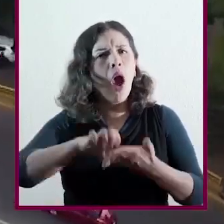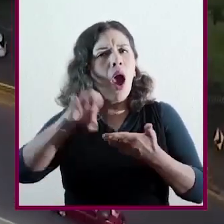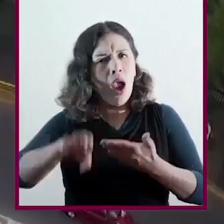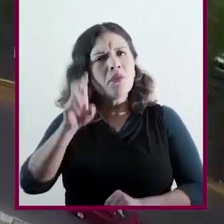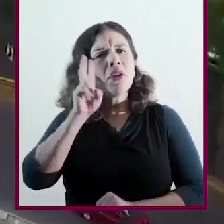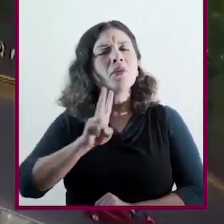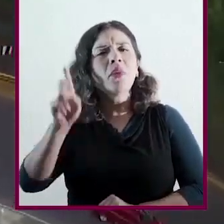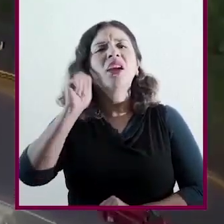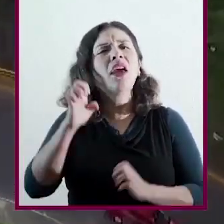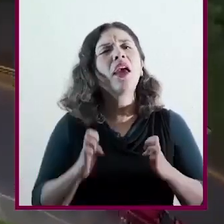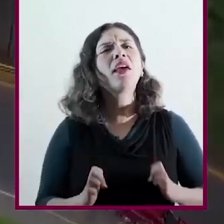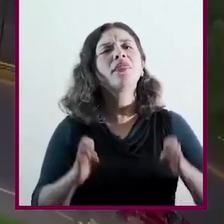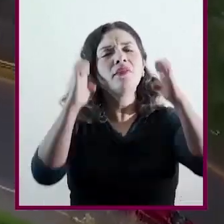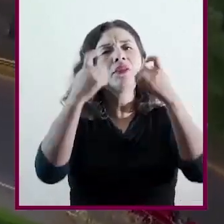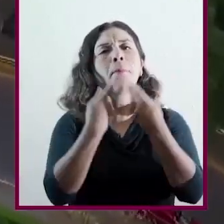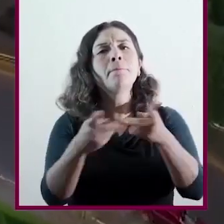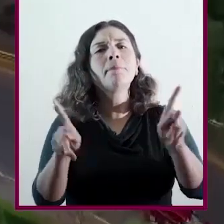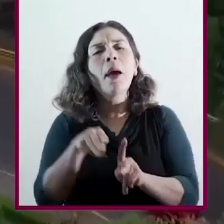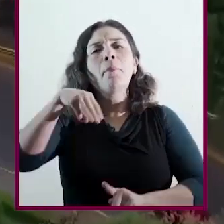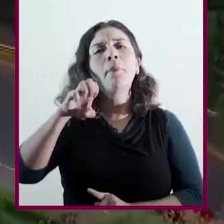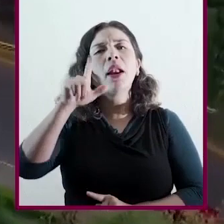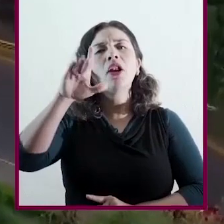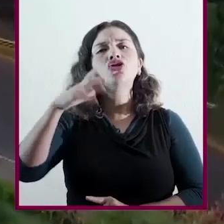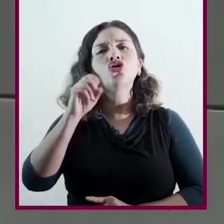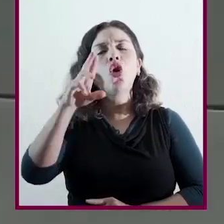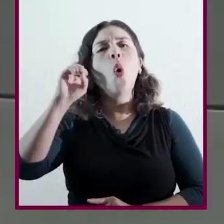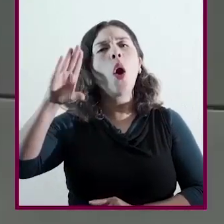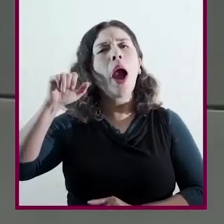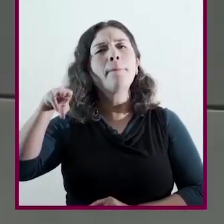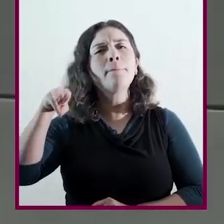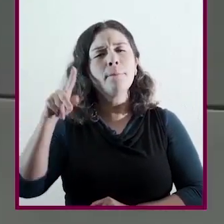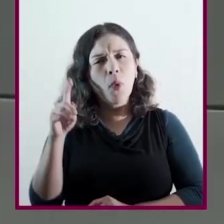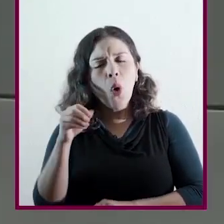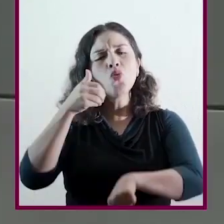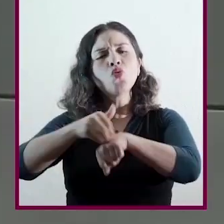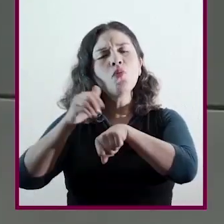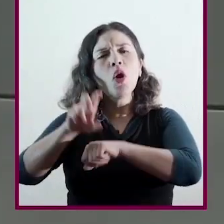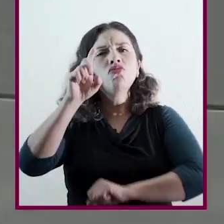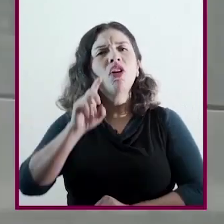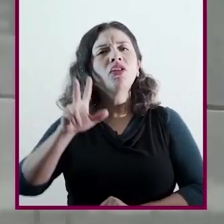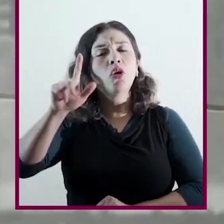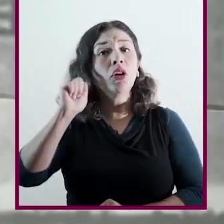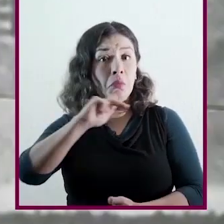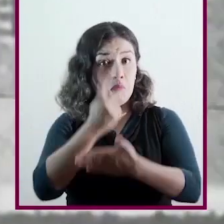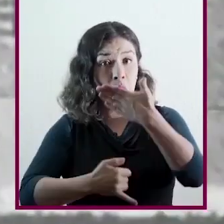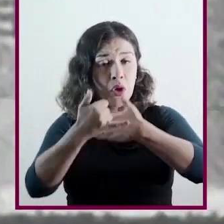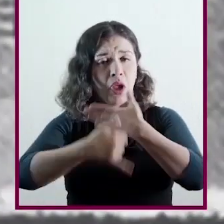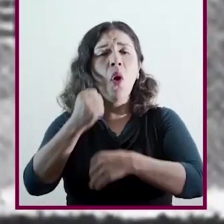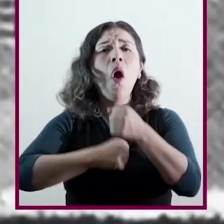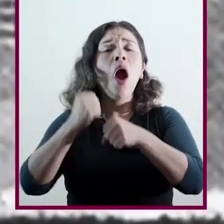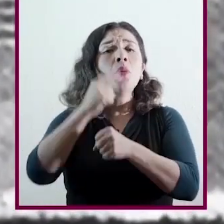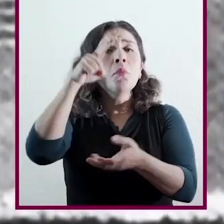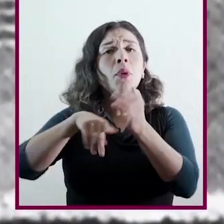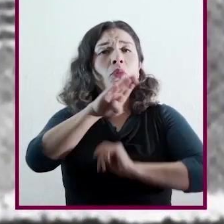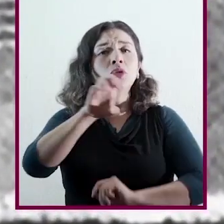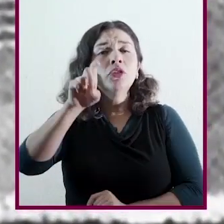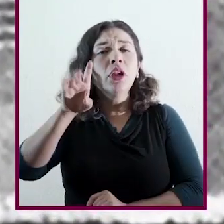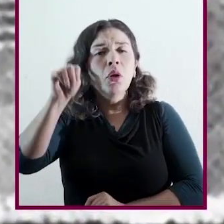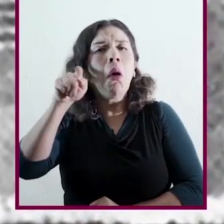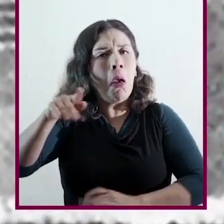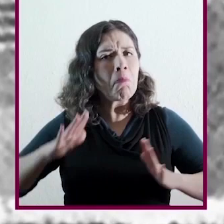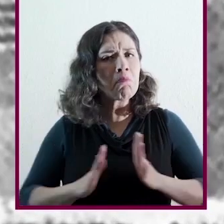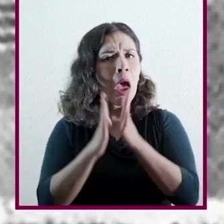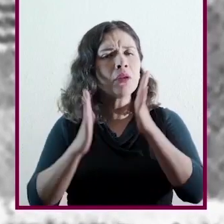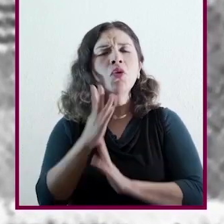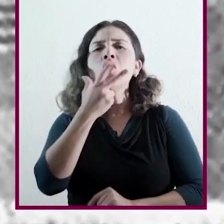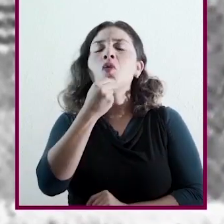Otro ejemplo notable es el edificio de la Plaza Melchor Ocampo número 38, un proyecto de 1939